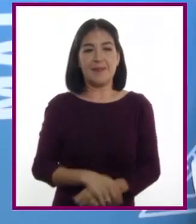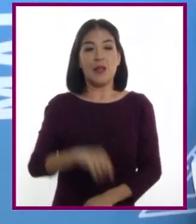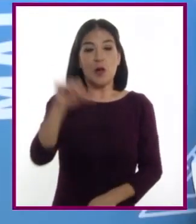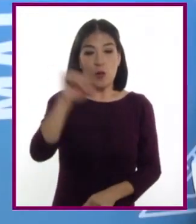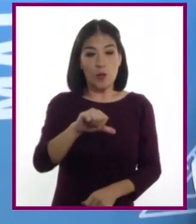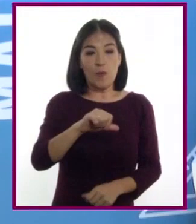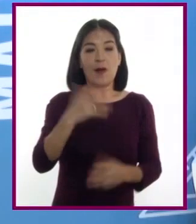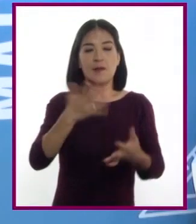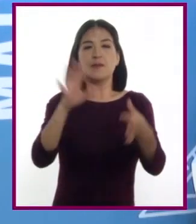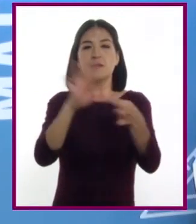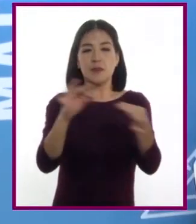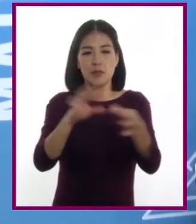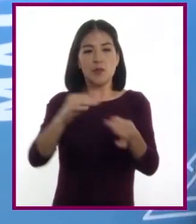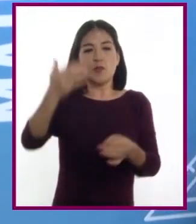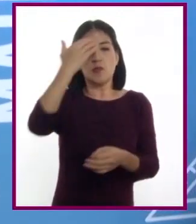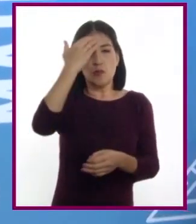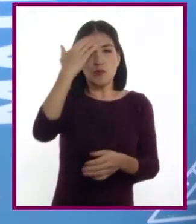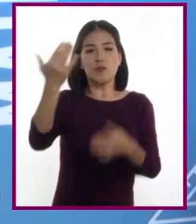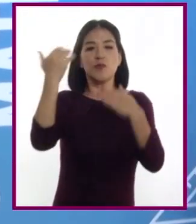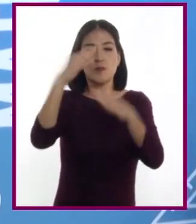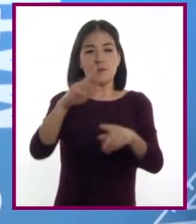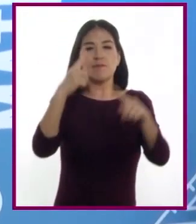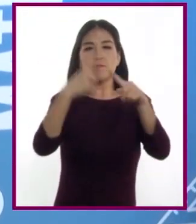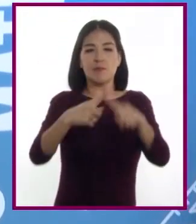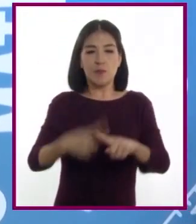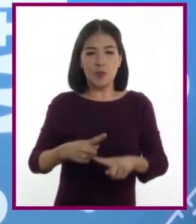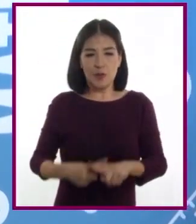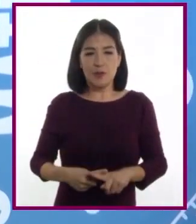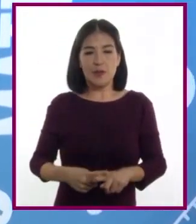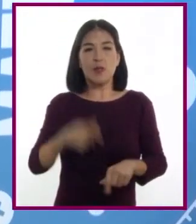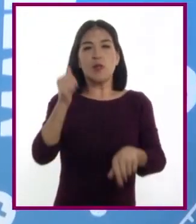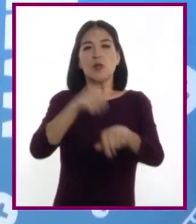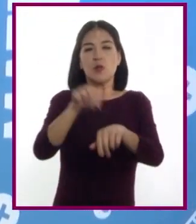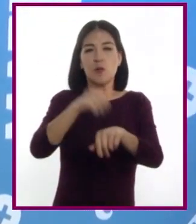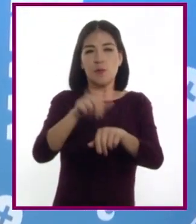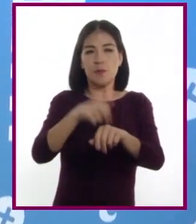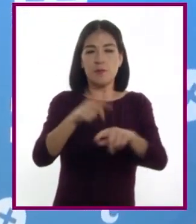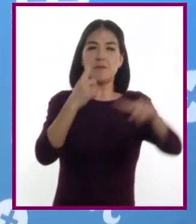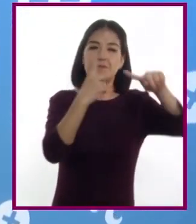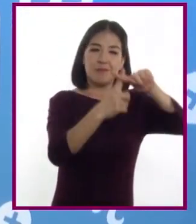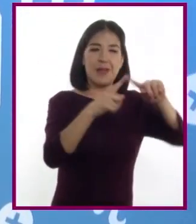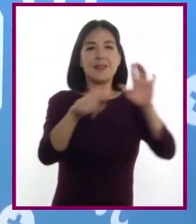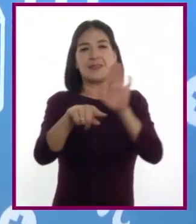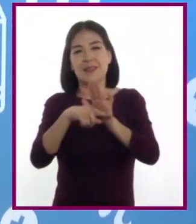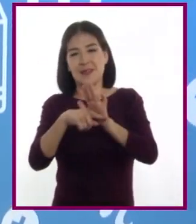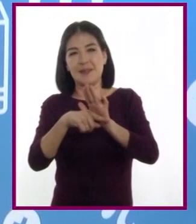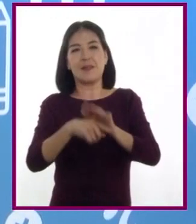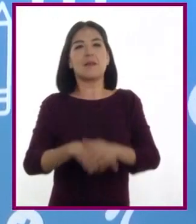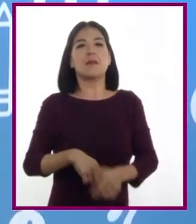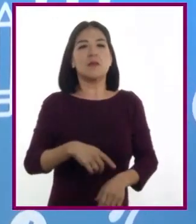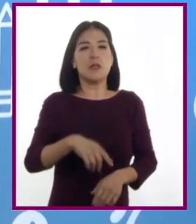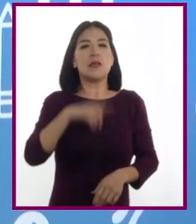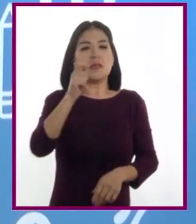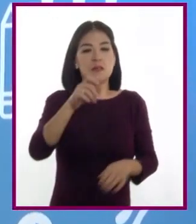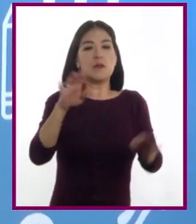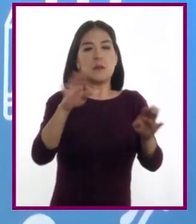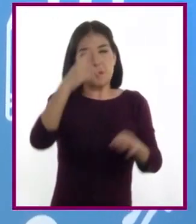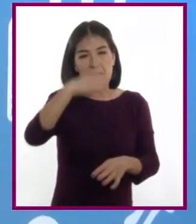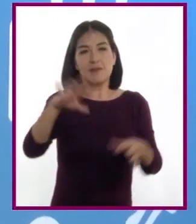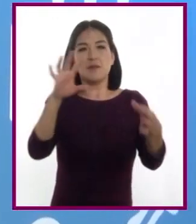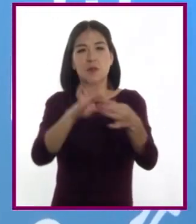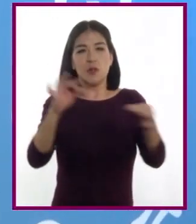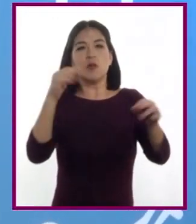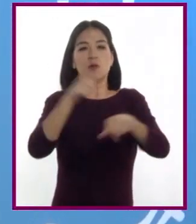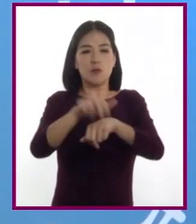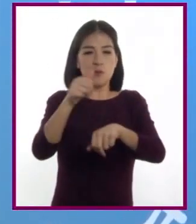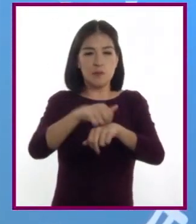sesión ampliaremos nuestros conocimientos sobre la multiplicación de números positivos y negativos y explicaremos las reglas de los signos de la